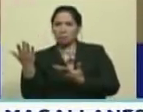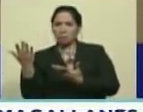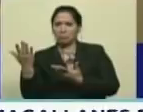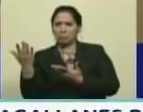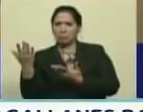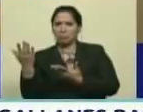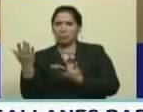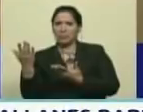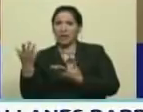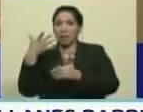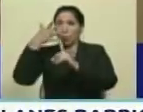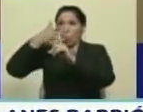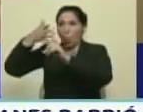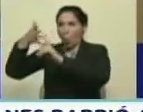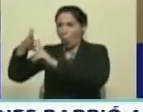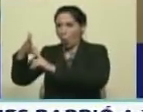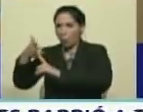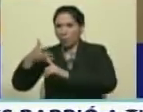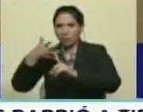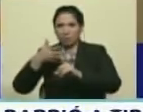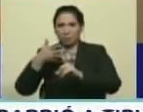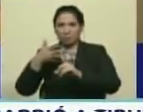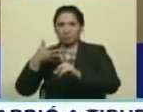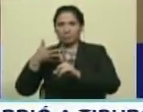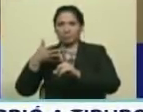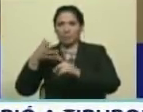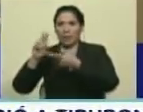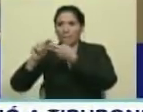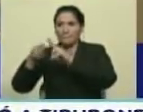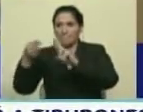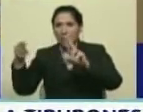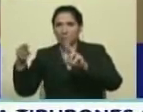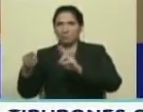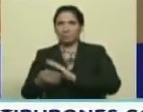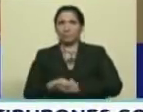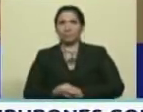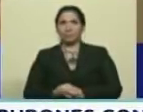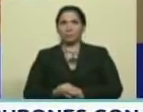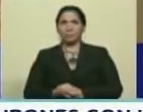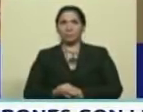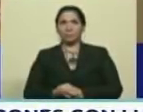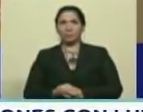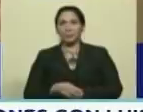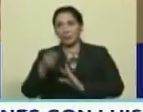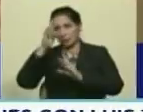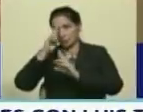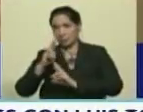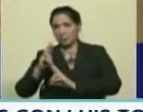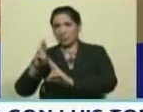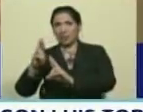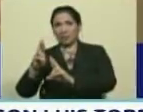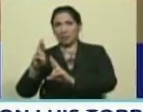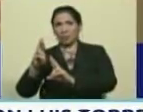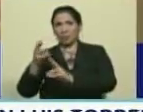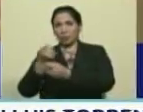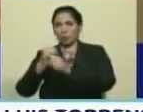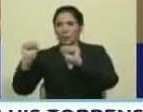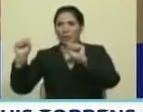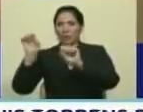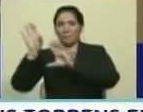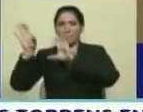para fomentar la amistad, la paz, el respeto por la soberanía de los